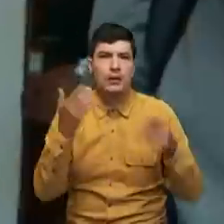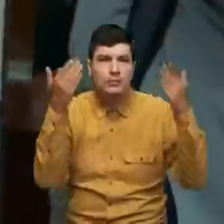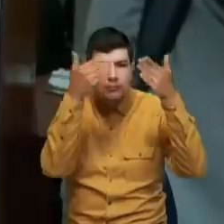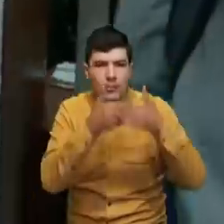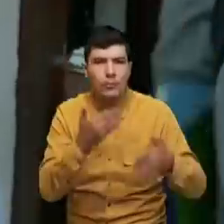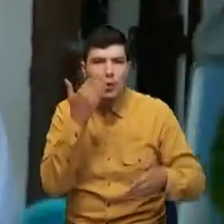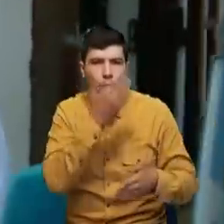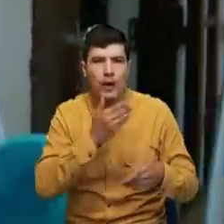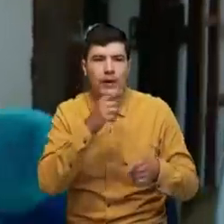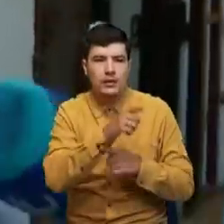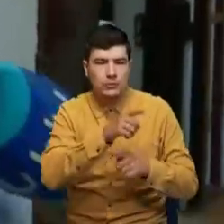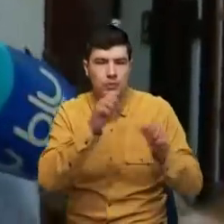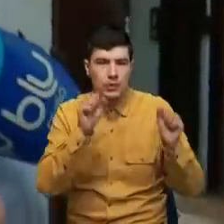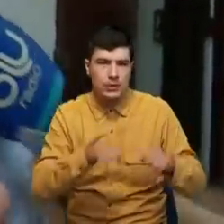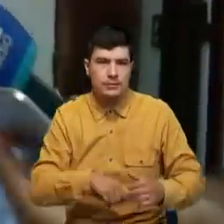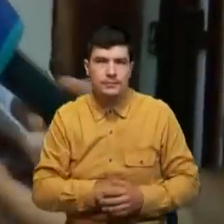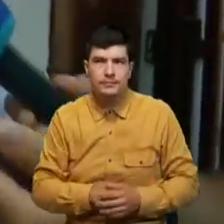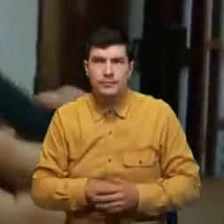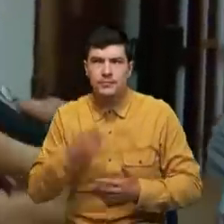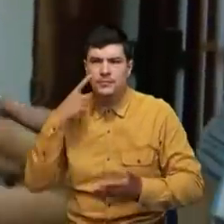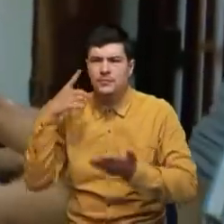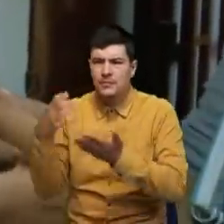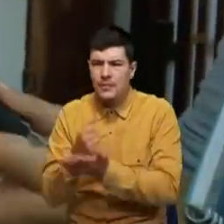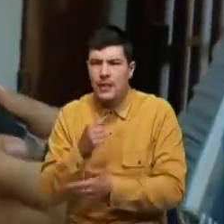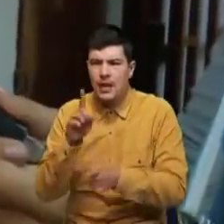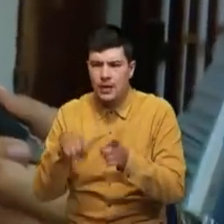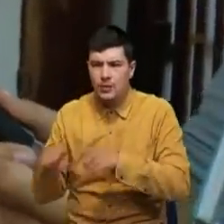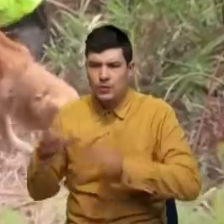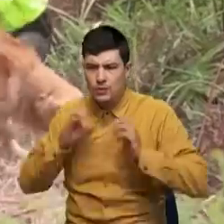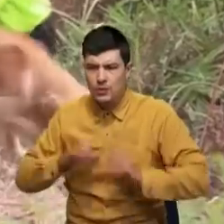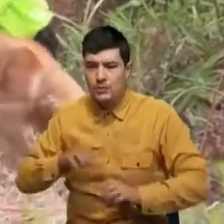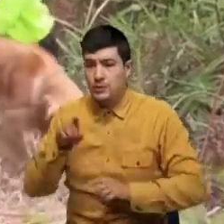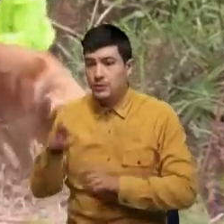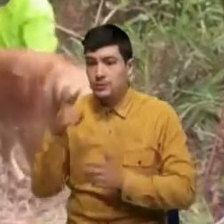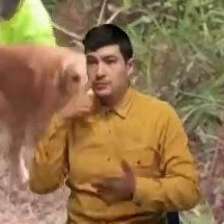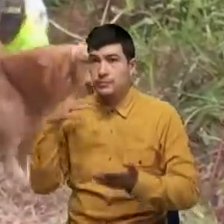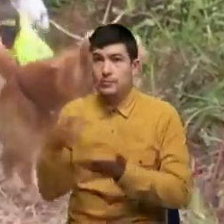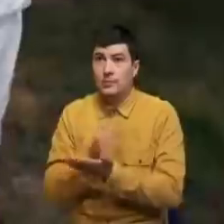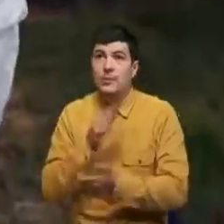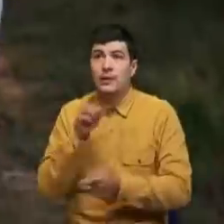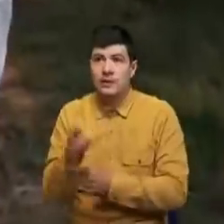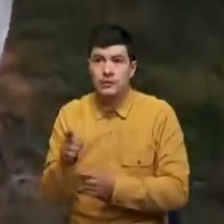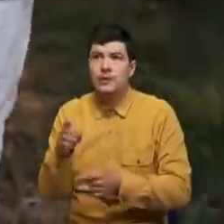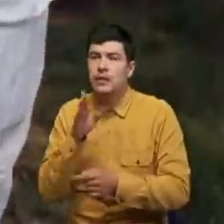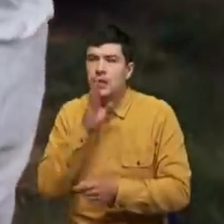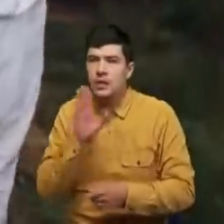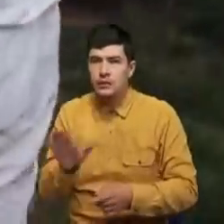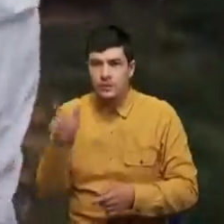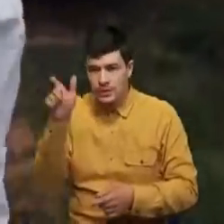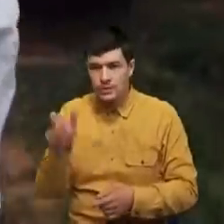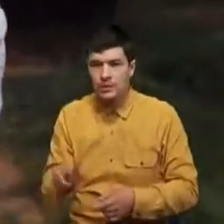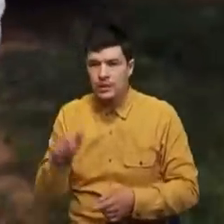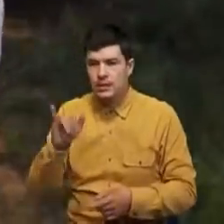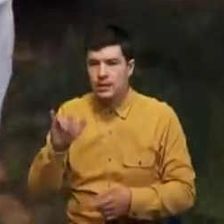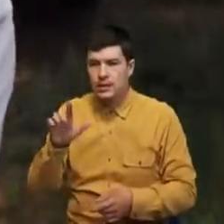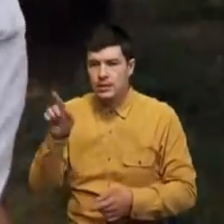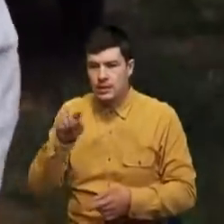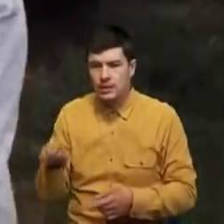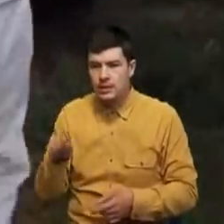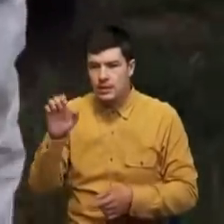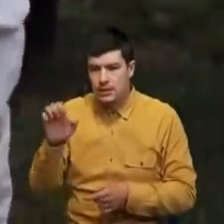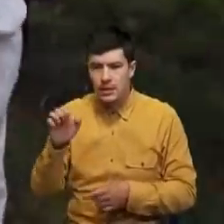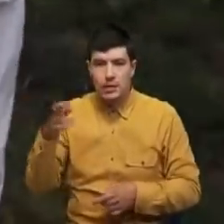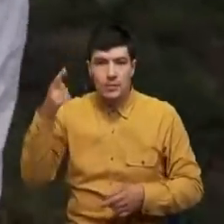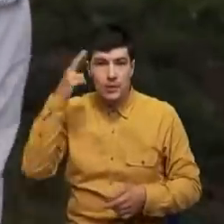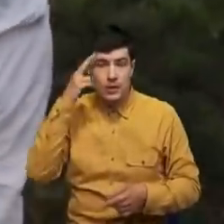que efectivamente encontraron unos restos y esos restos pues obedecen a la señora Ilse, entonces por lo